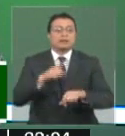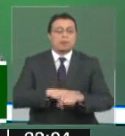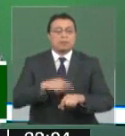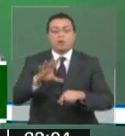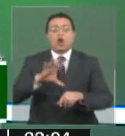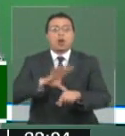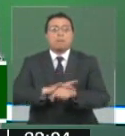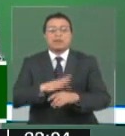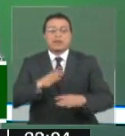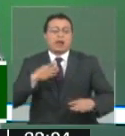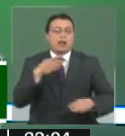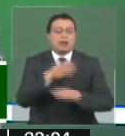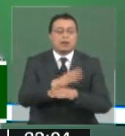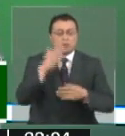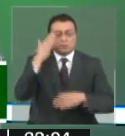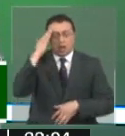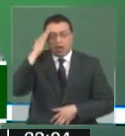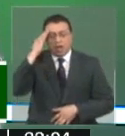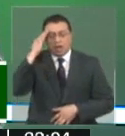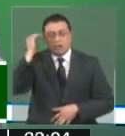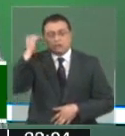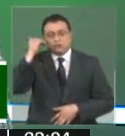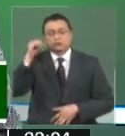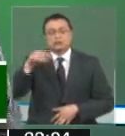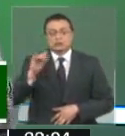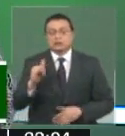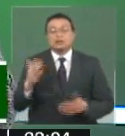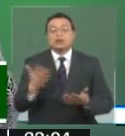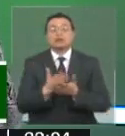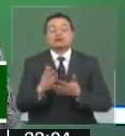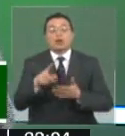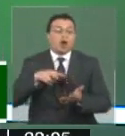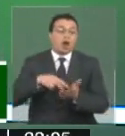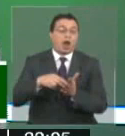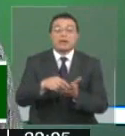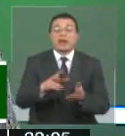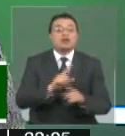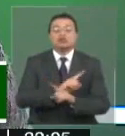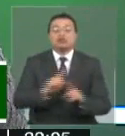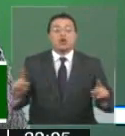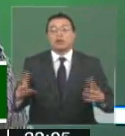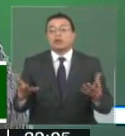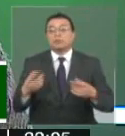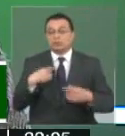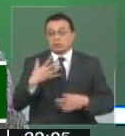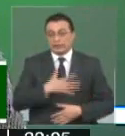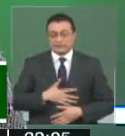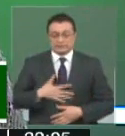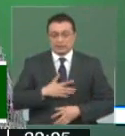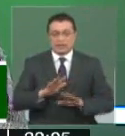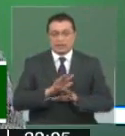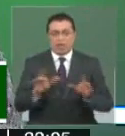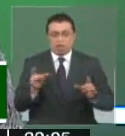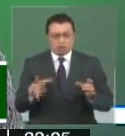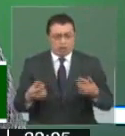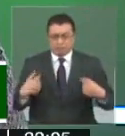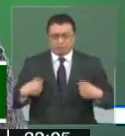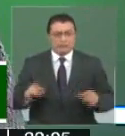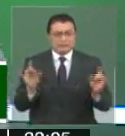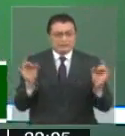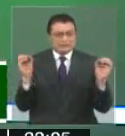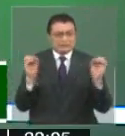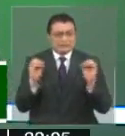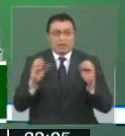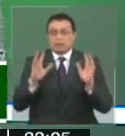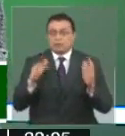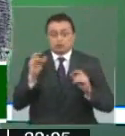hospital, cuando tienes conciencia de lo que te ha pasado y te dicen que no vas a caminar? En el minuto yo no sentía nada, no me dolió nada. Nunca,